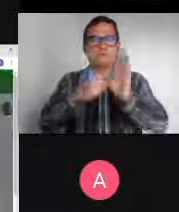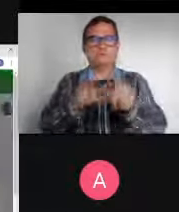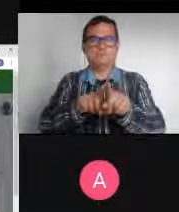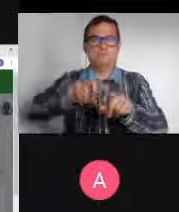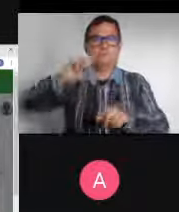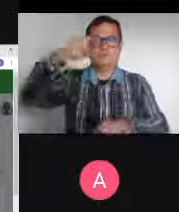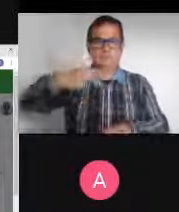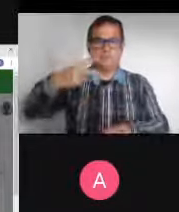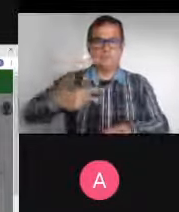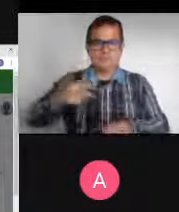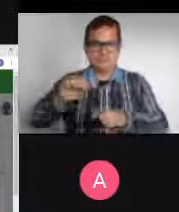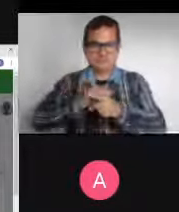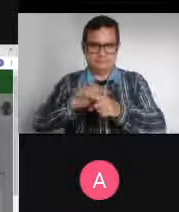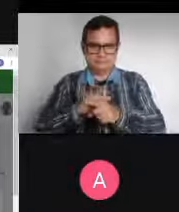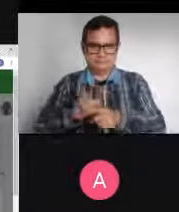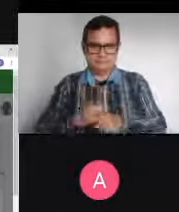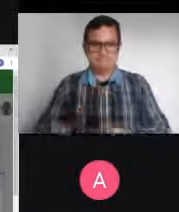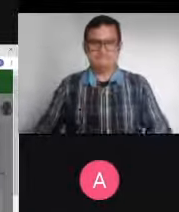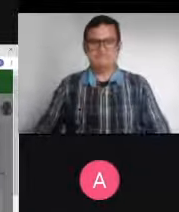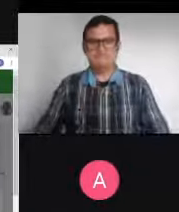práctica.